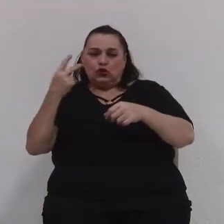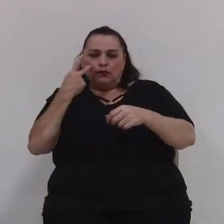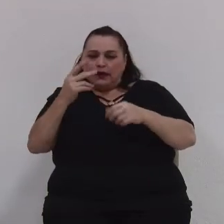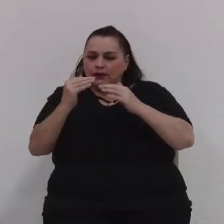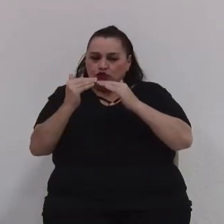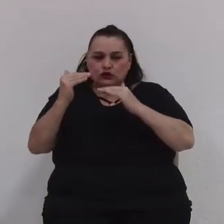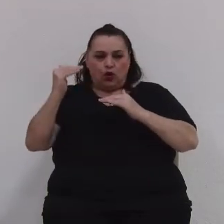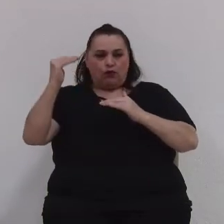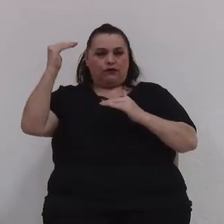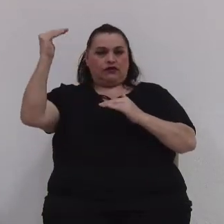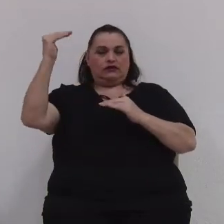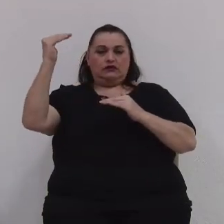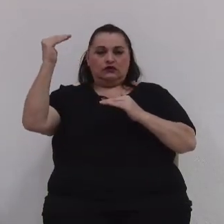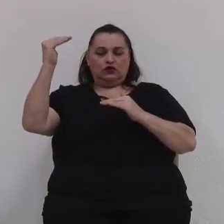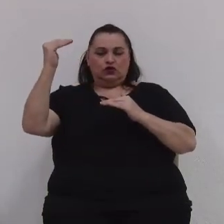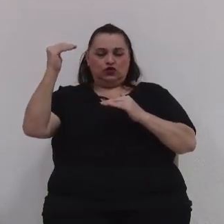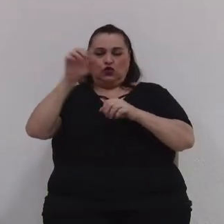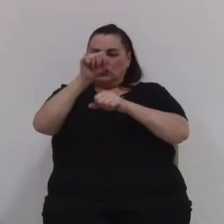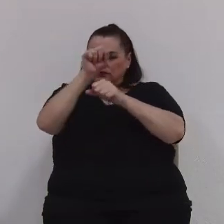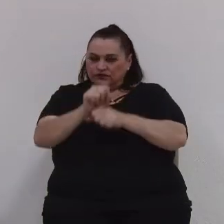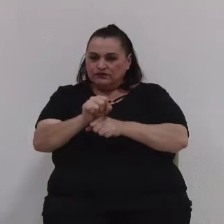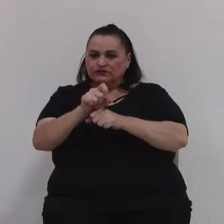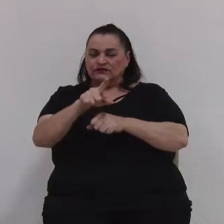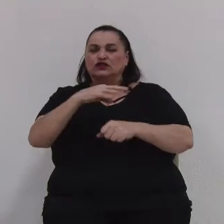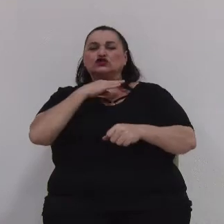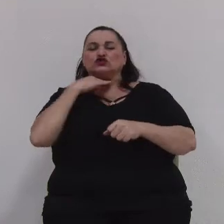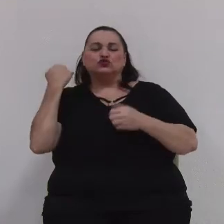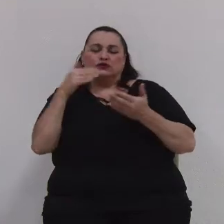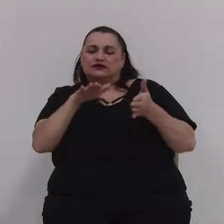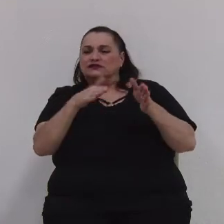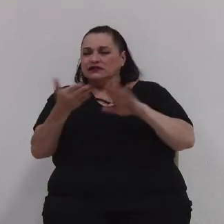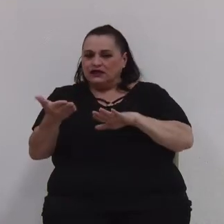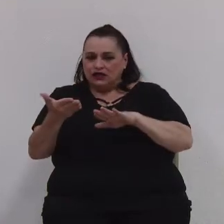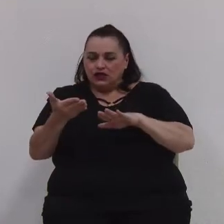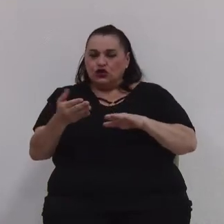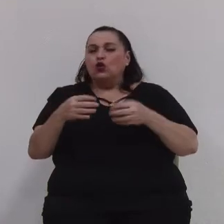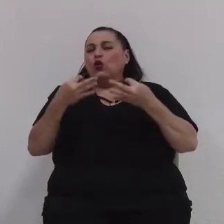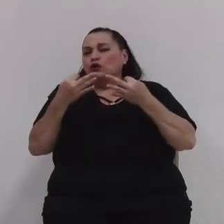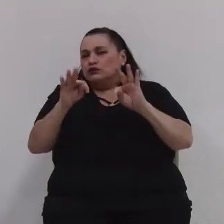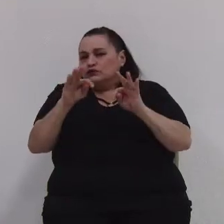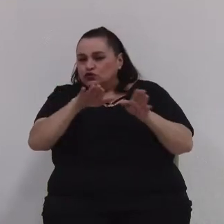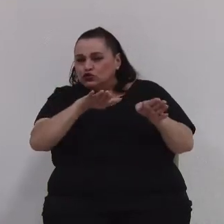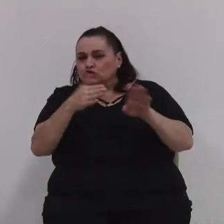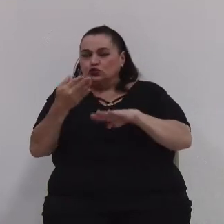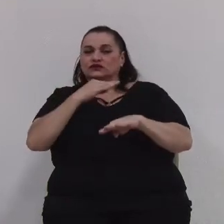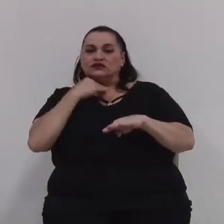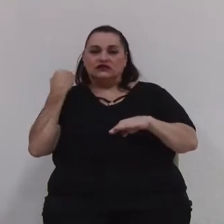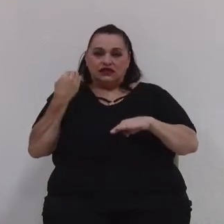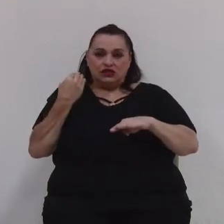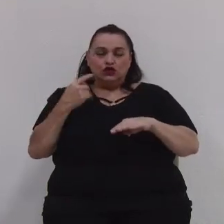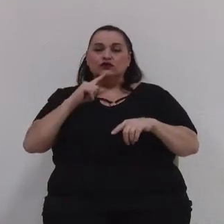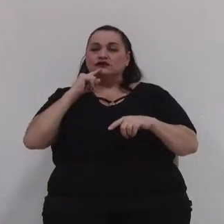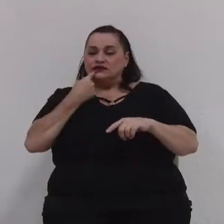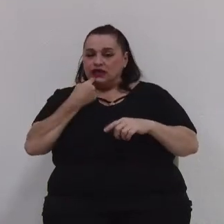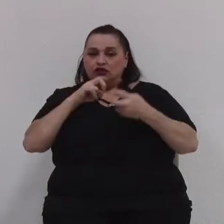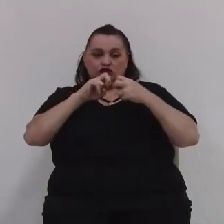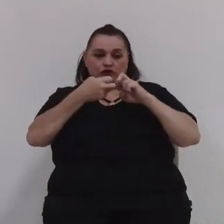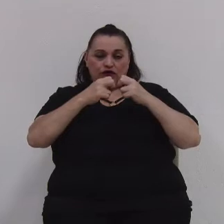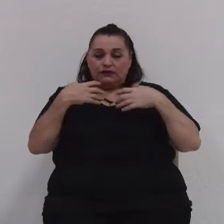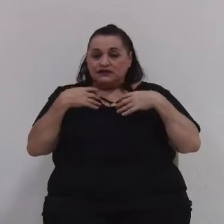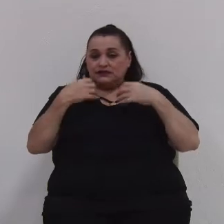aumento de tendencias al suicidio o de intentos de suicidio, estamos viendo serios problemas de